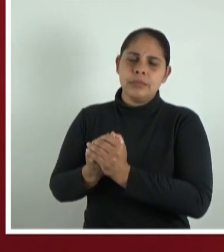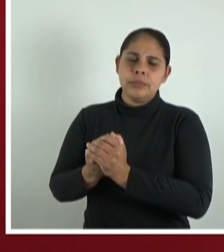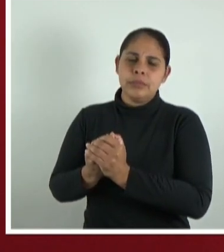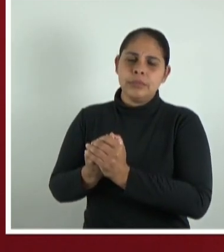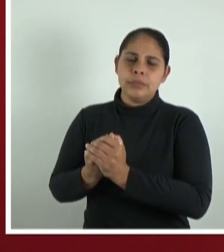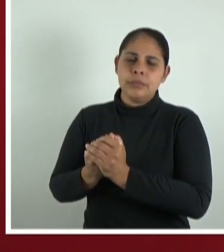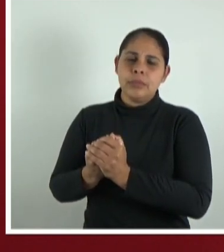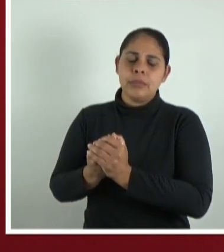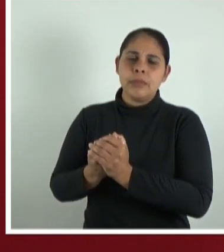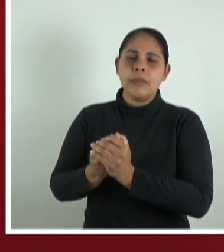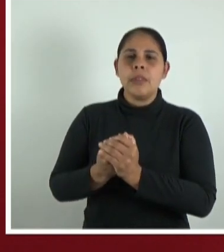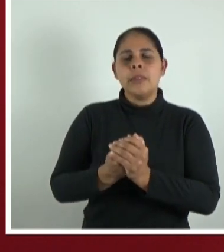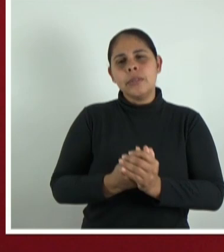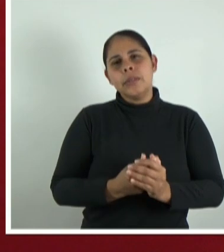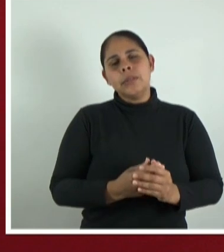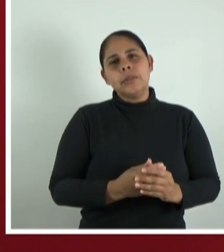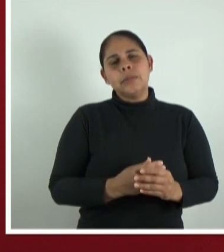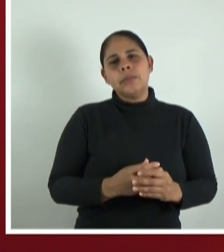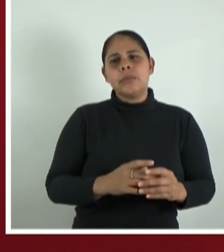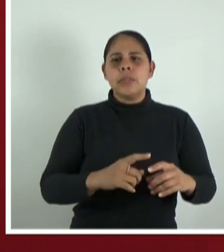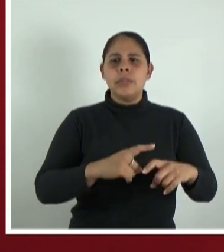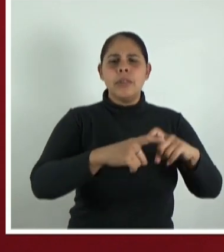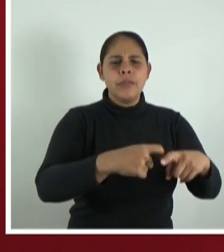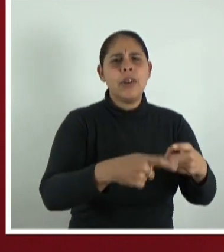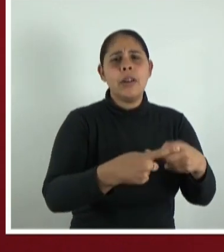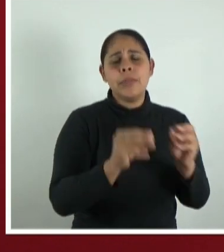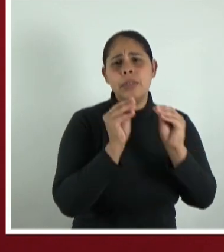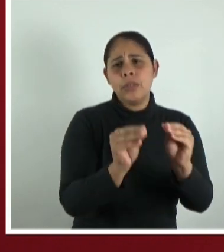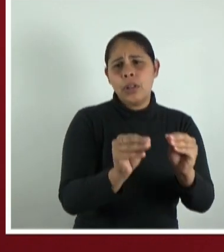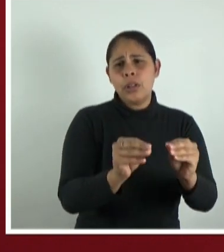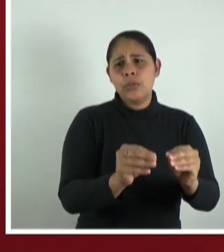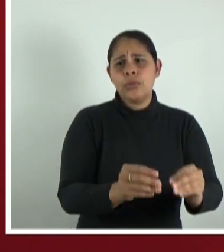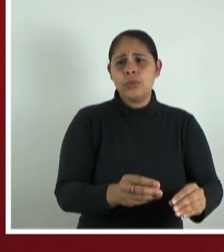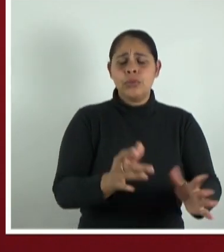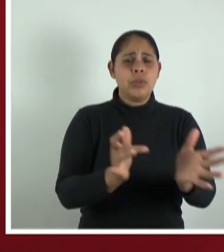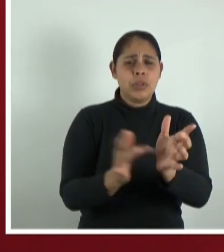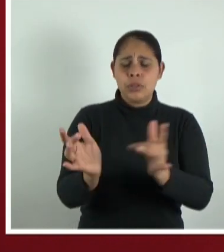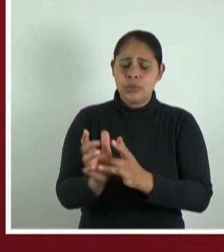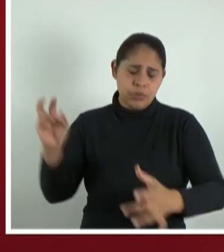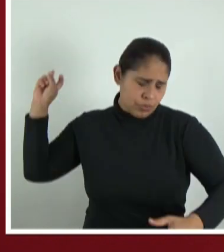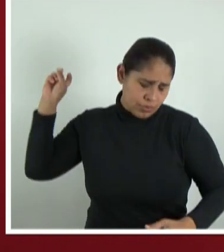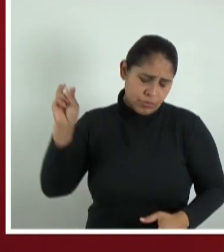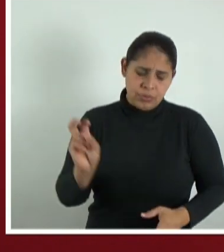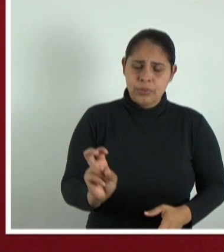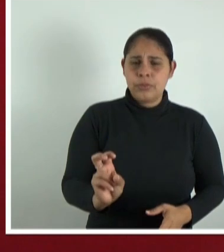venga a su familia, porque hay una pregunta en este día, querido oyente.